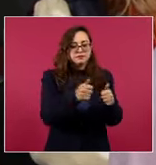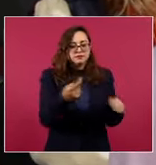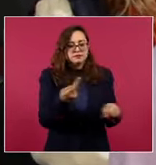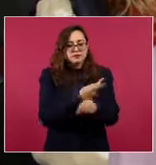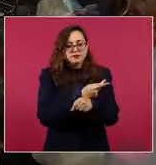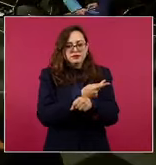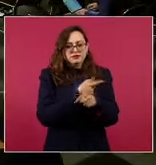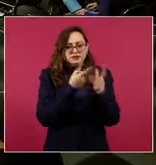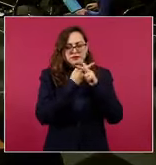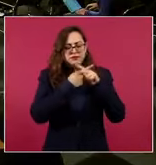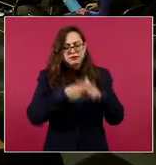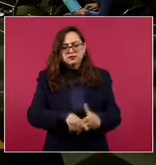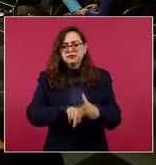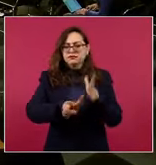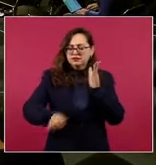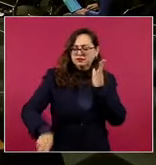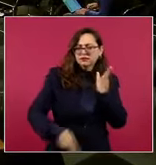causa